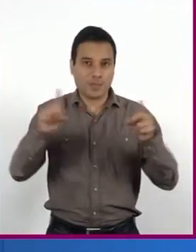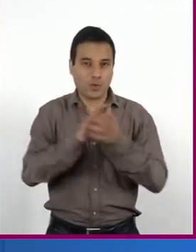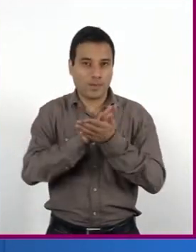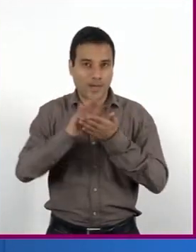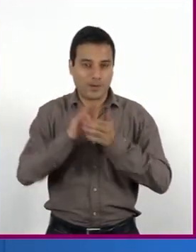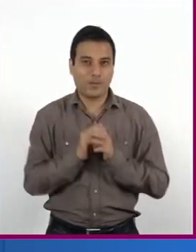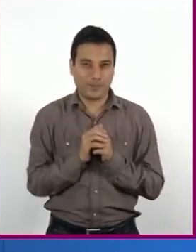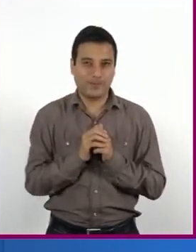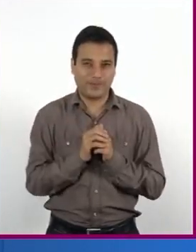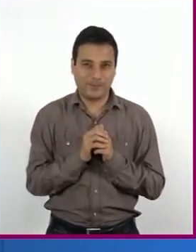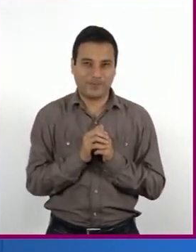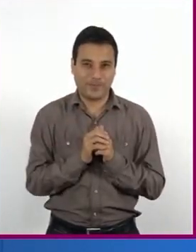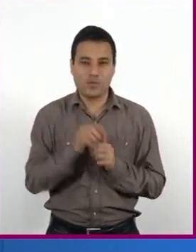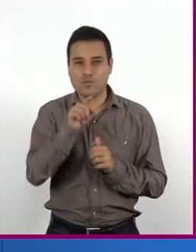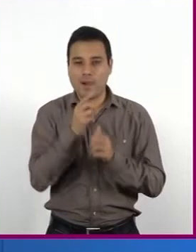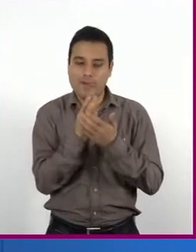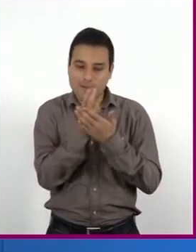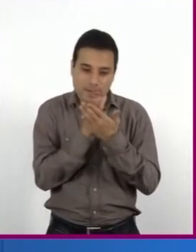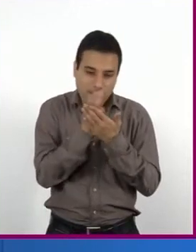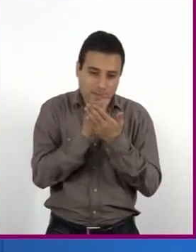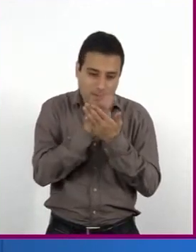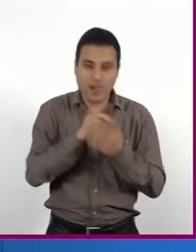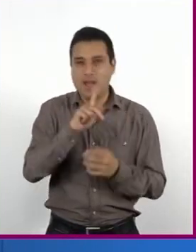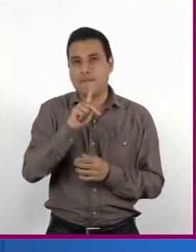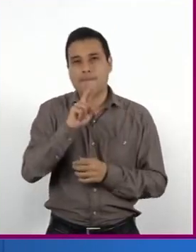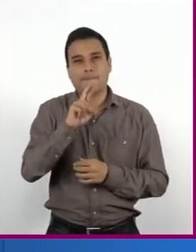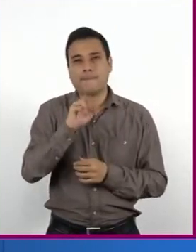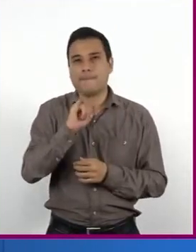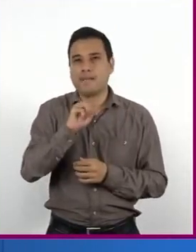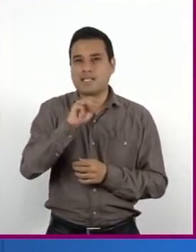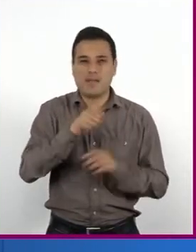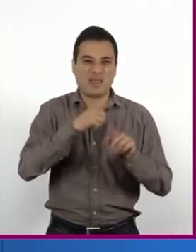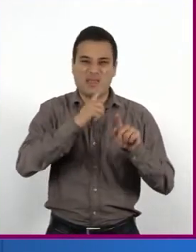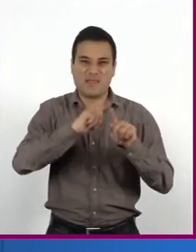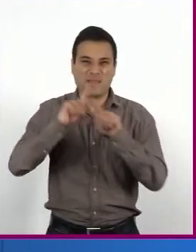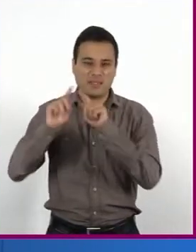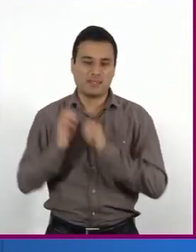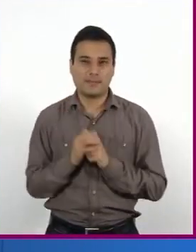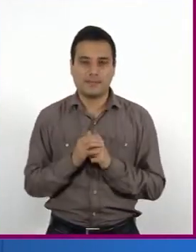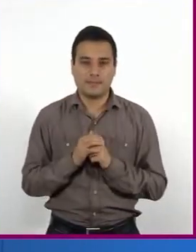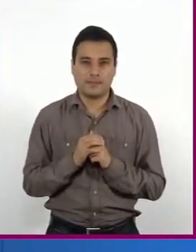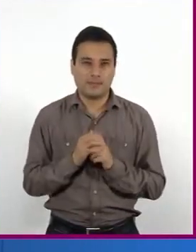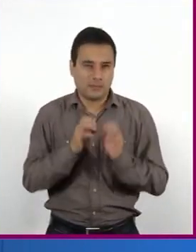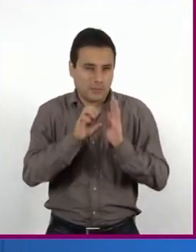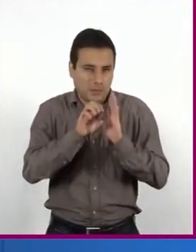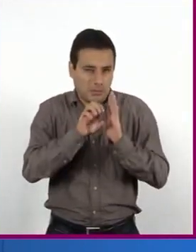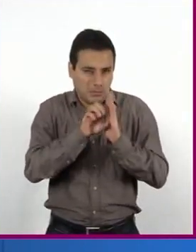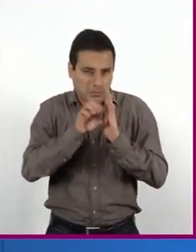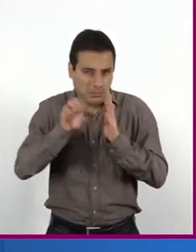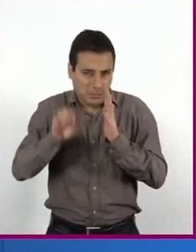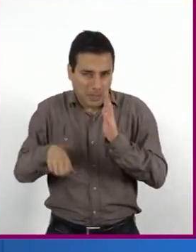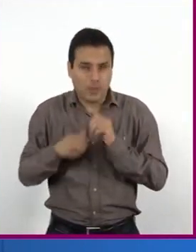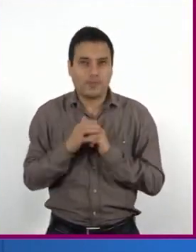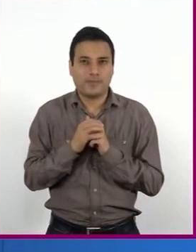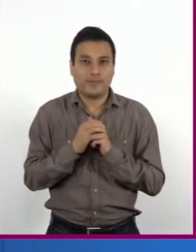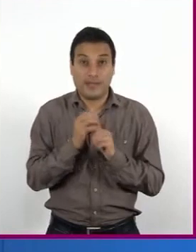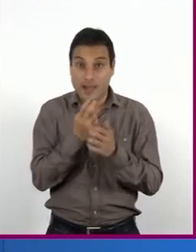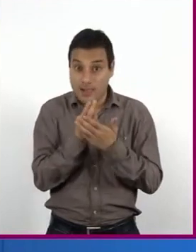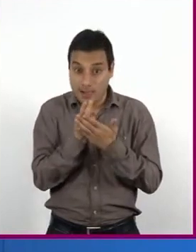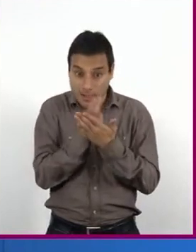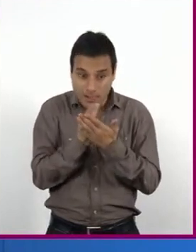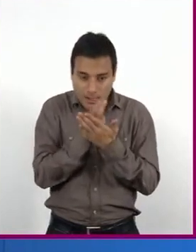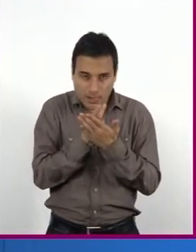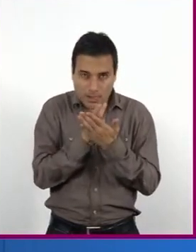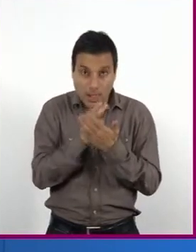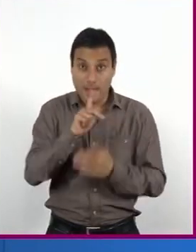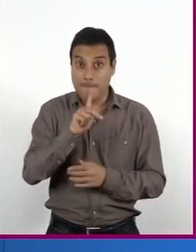planos de un mismo prisma o de diferentes prismas. Pero, ¿qué pasa con el desarrollo plano cuando no se trata de un